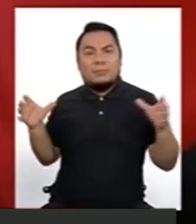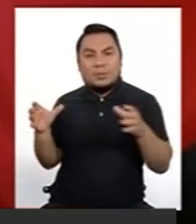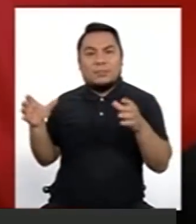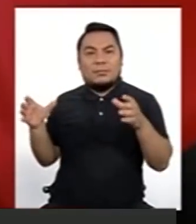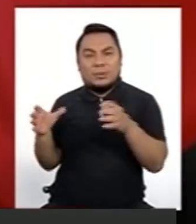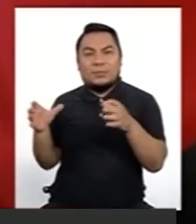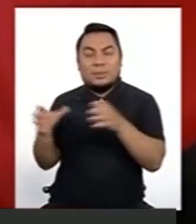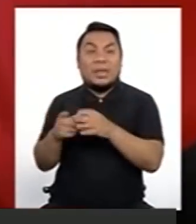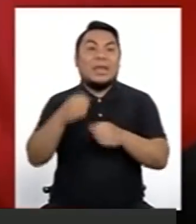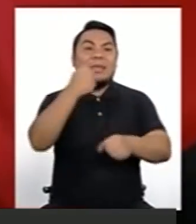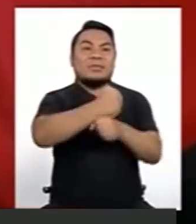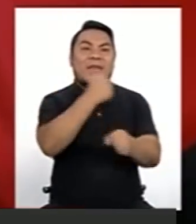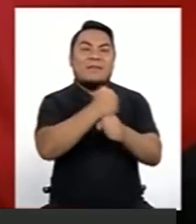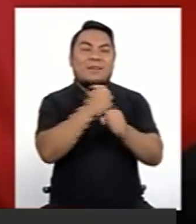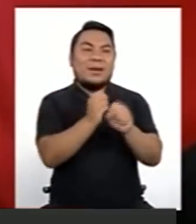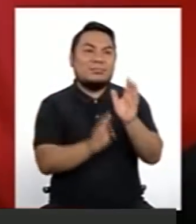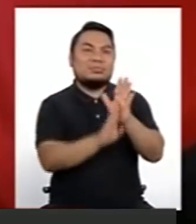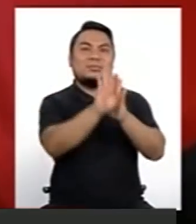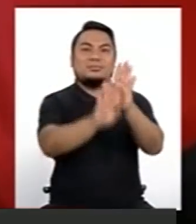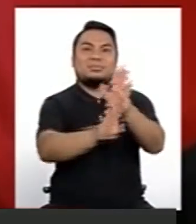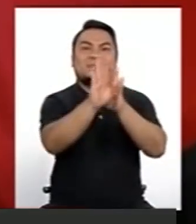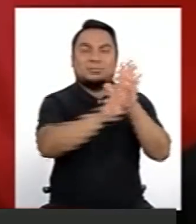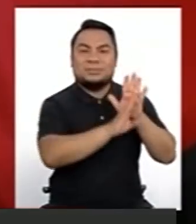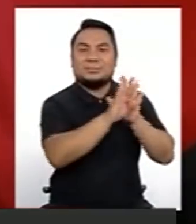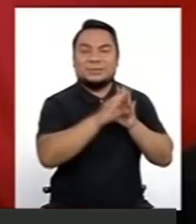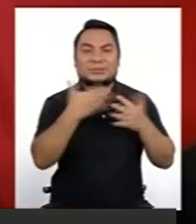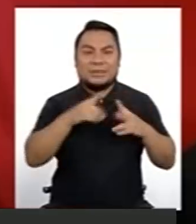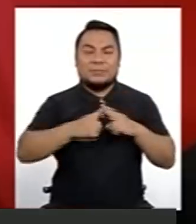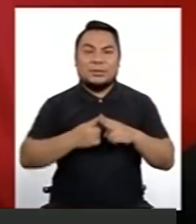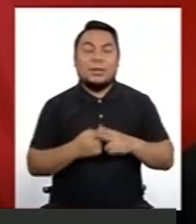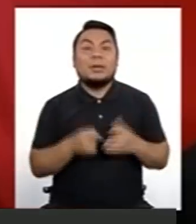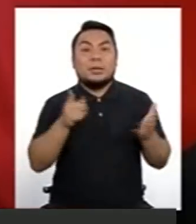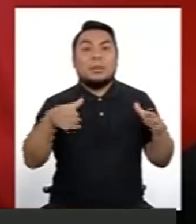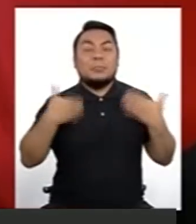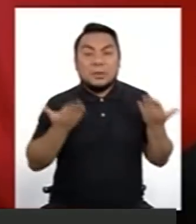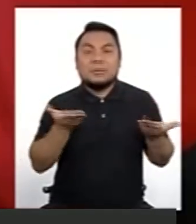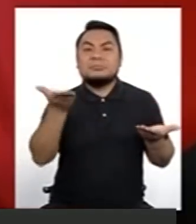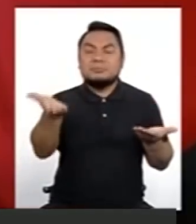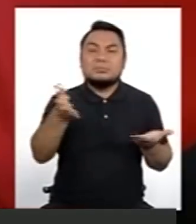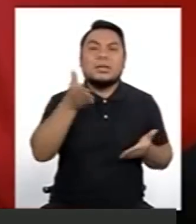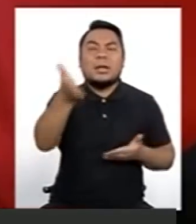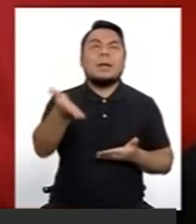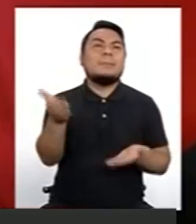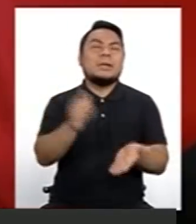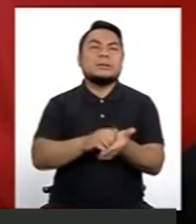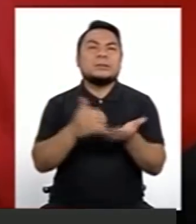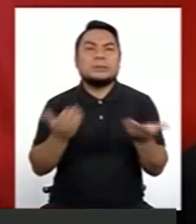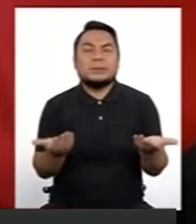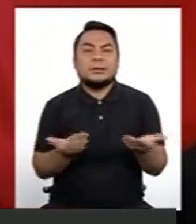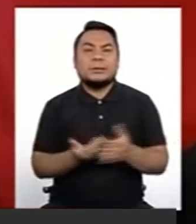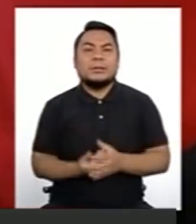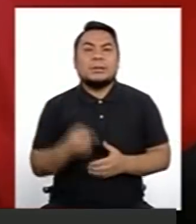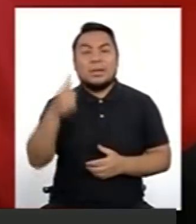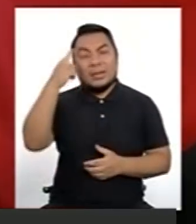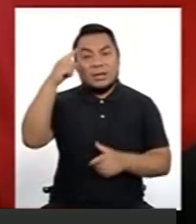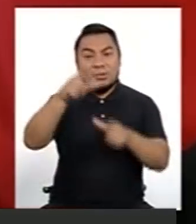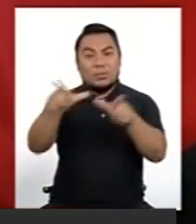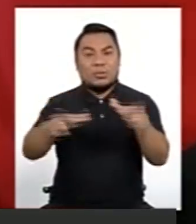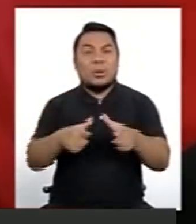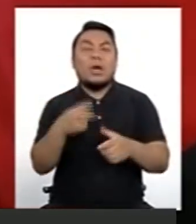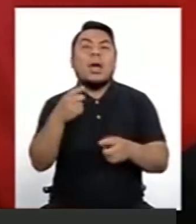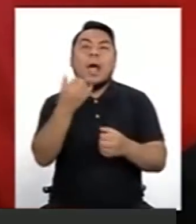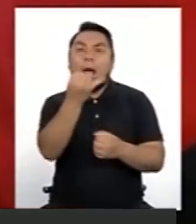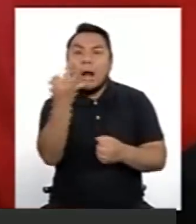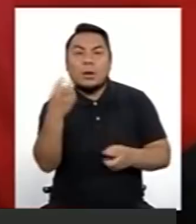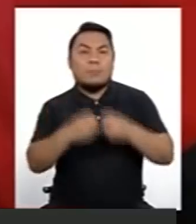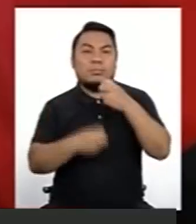de actividades. Y tenemos que hacerlo en los sitios donde realmente sea más complicado porque